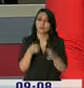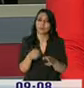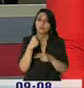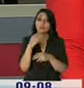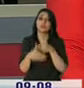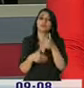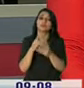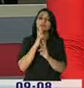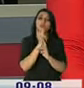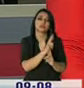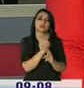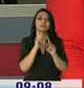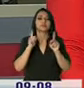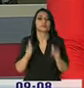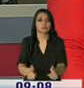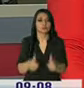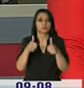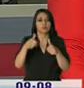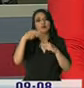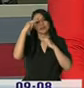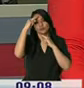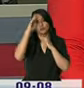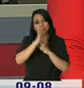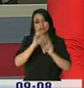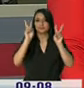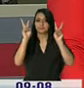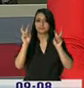días habrán buenas noticias respecto a este tema.